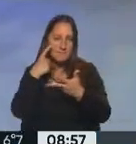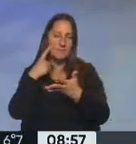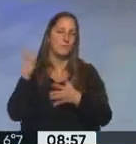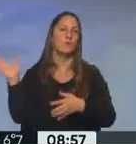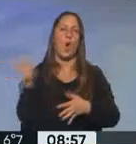así es